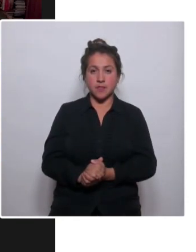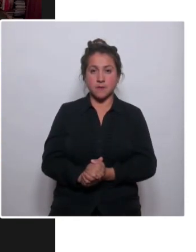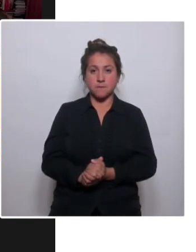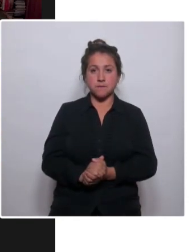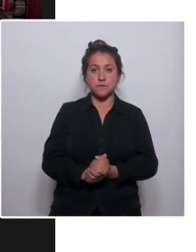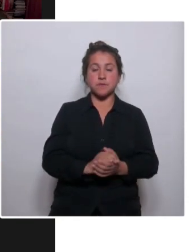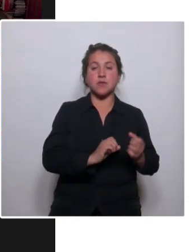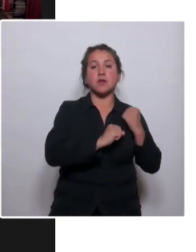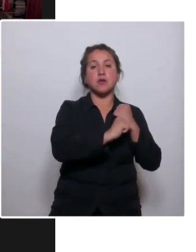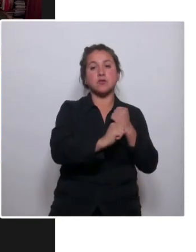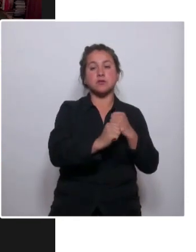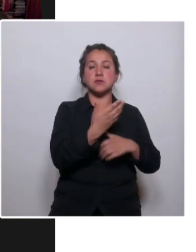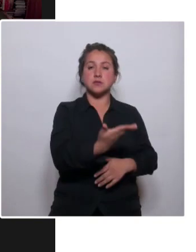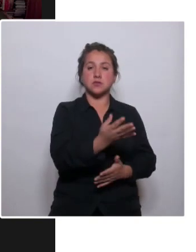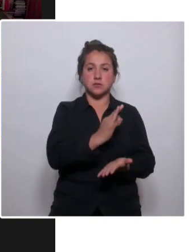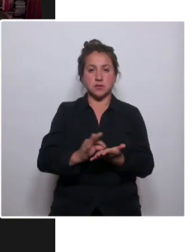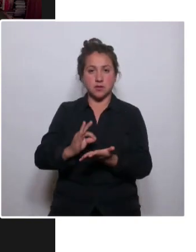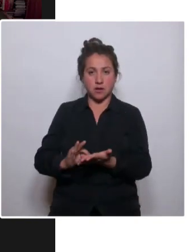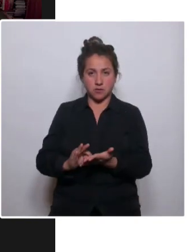Rechazo, señor secretario.